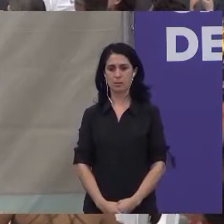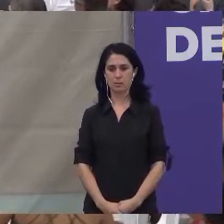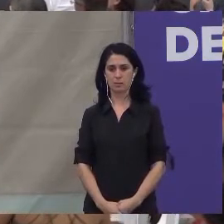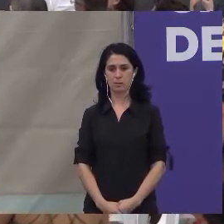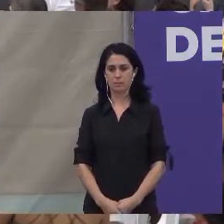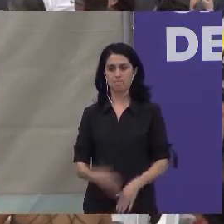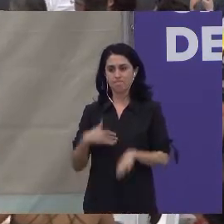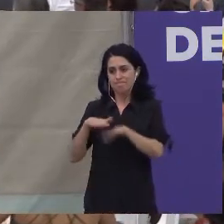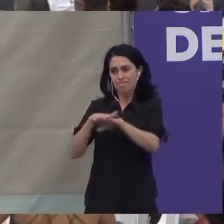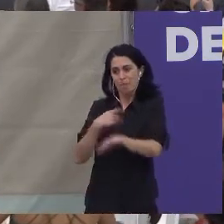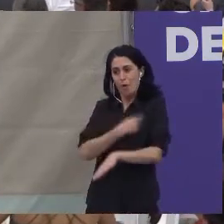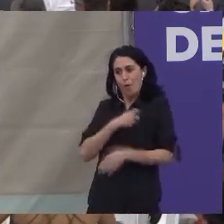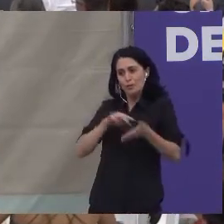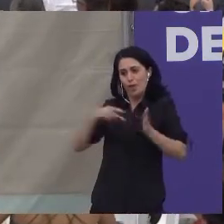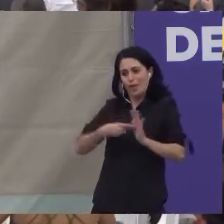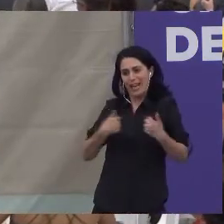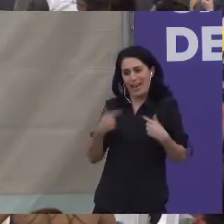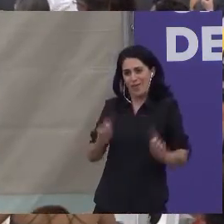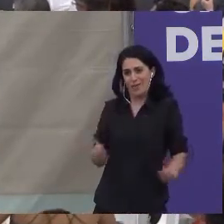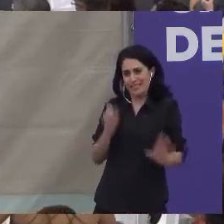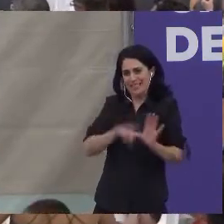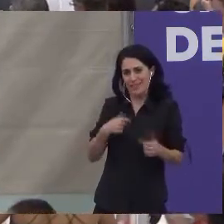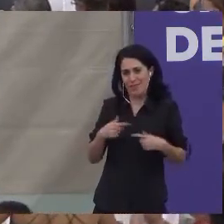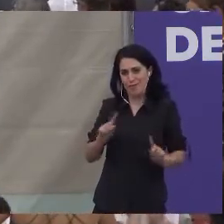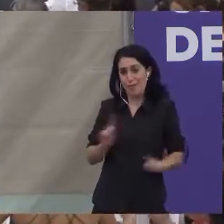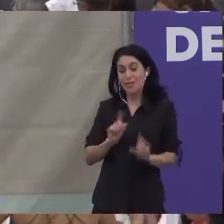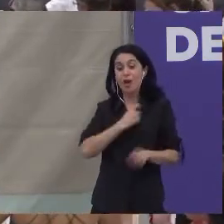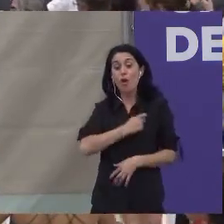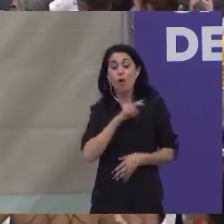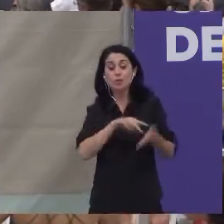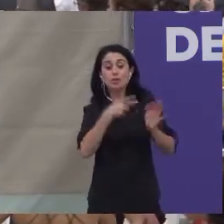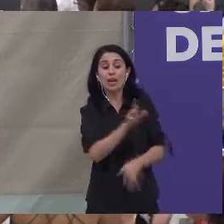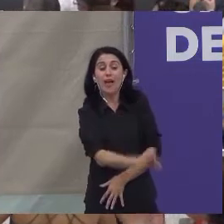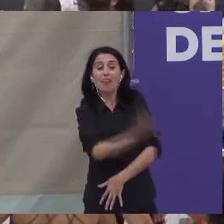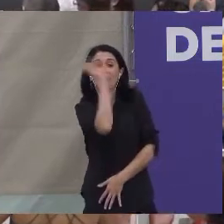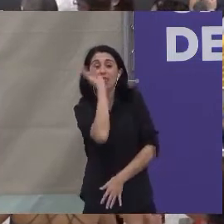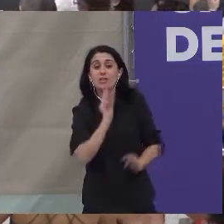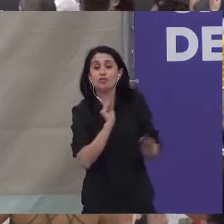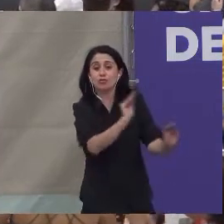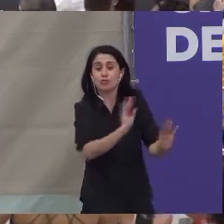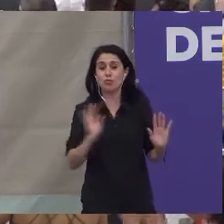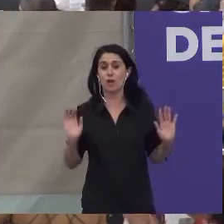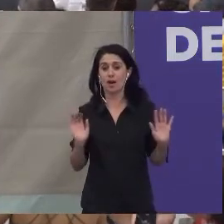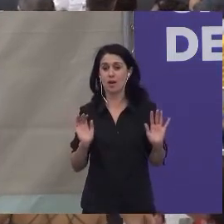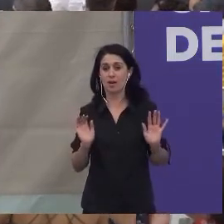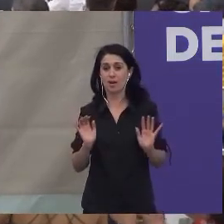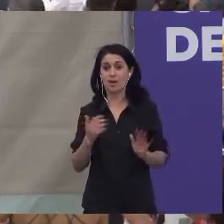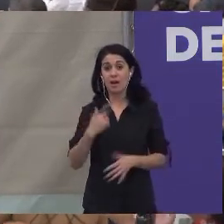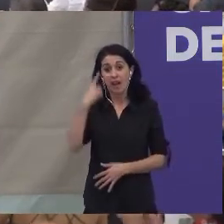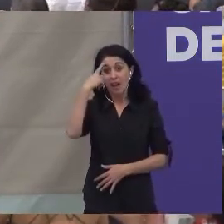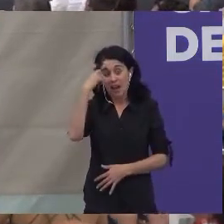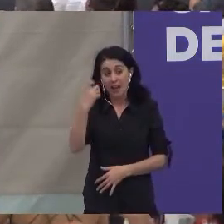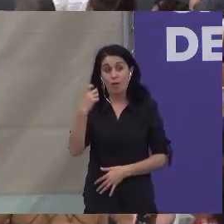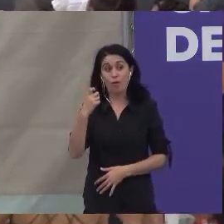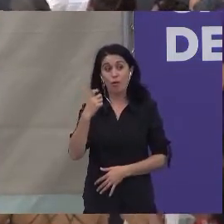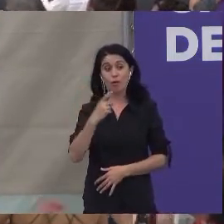Jo no sóc de la comissió tècnica. La comissió tècnica decidís les... pren les decisions. I crec que, a més, és